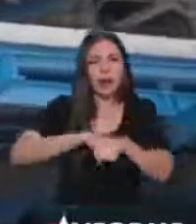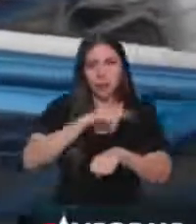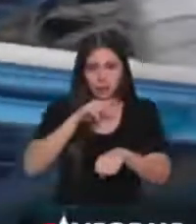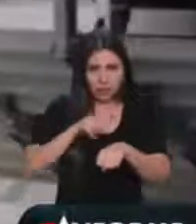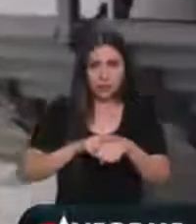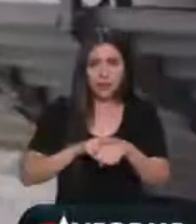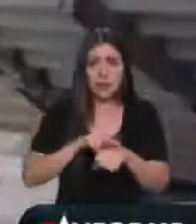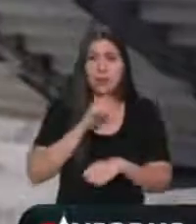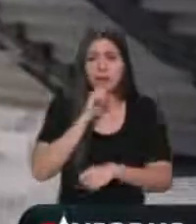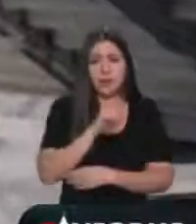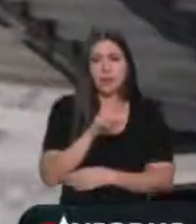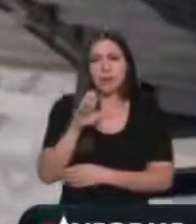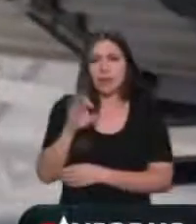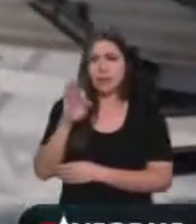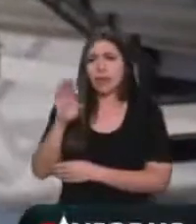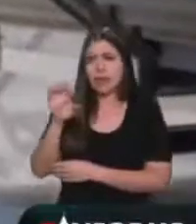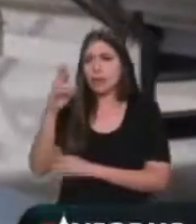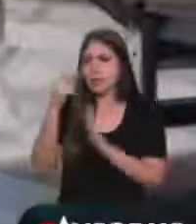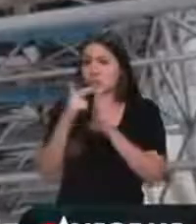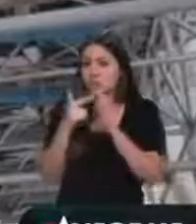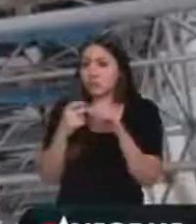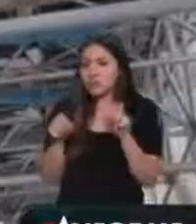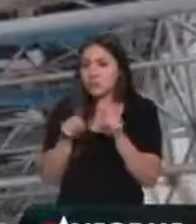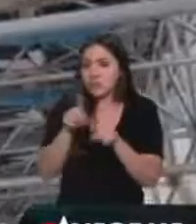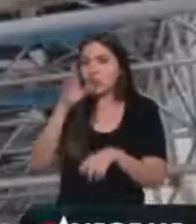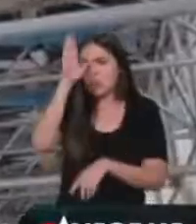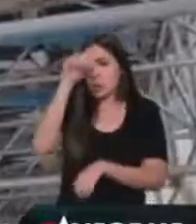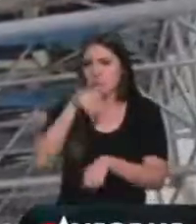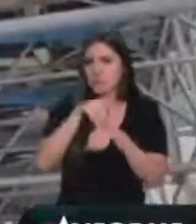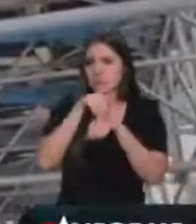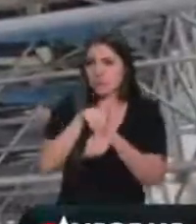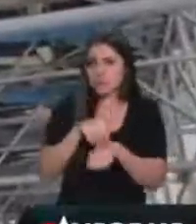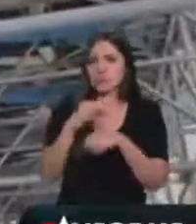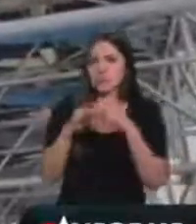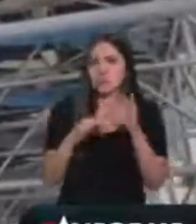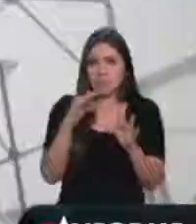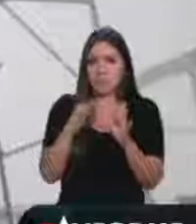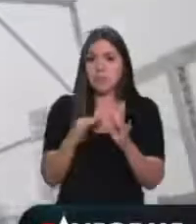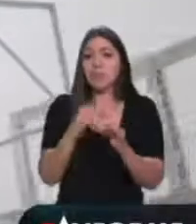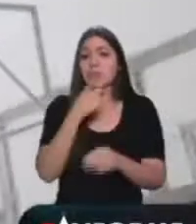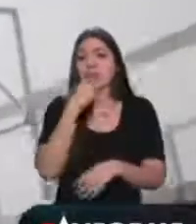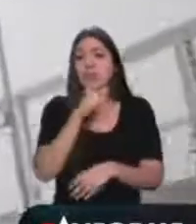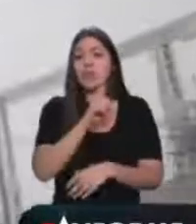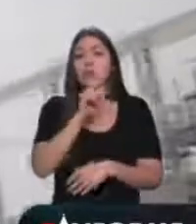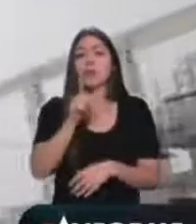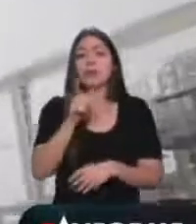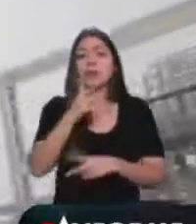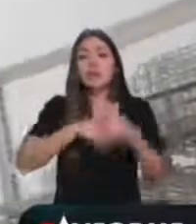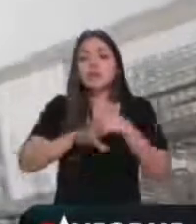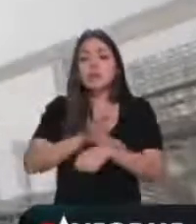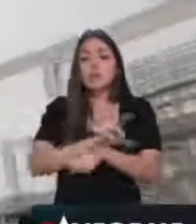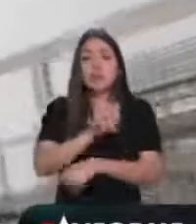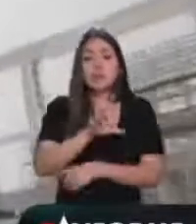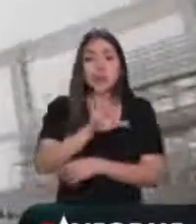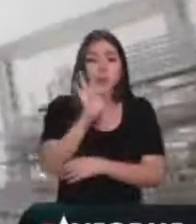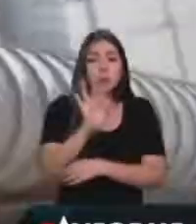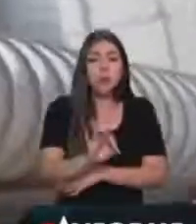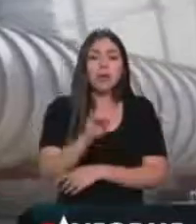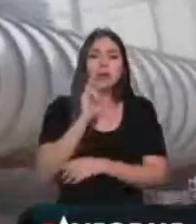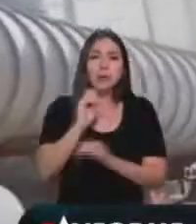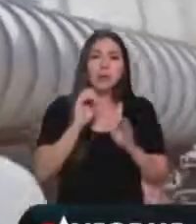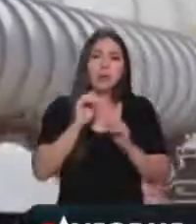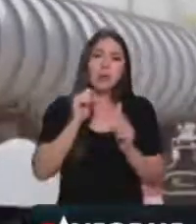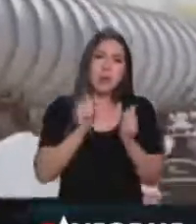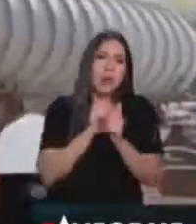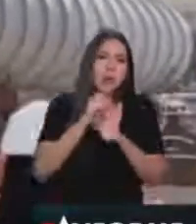márgenes establecidos. Ello implica el cumplimiento de que el 35% de la electricidad generada sea limpia para el 2024. Para